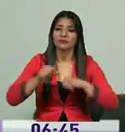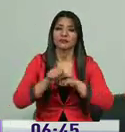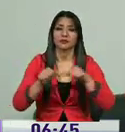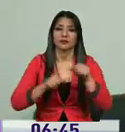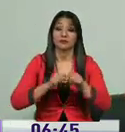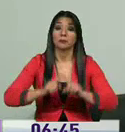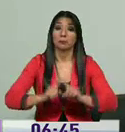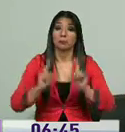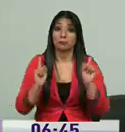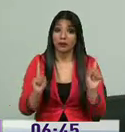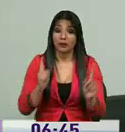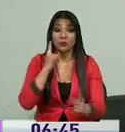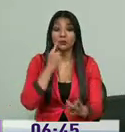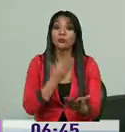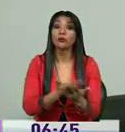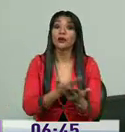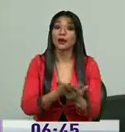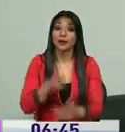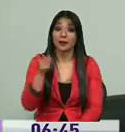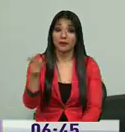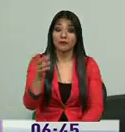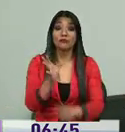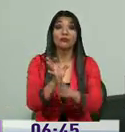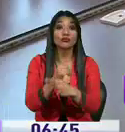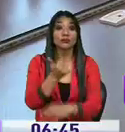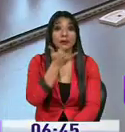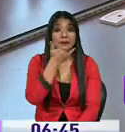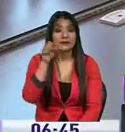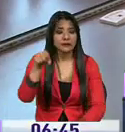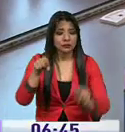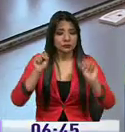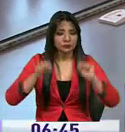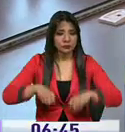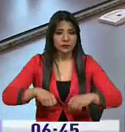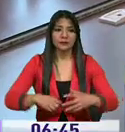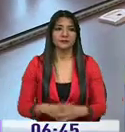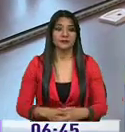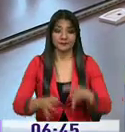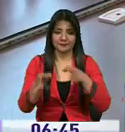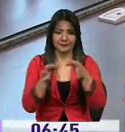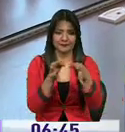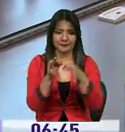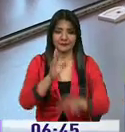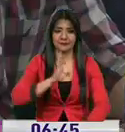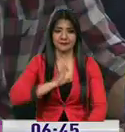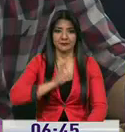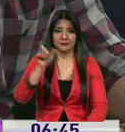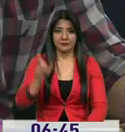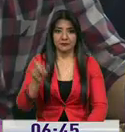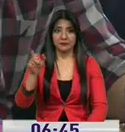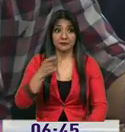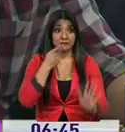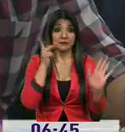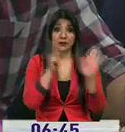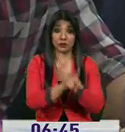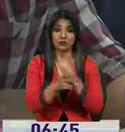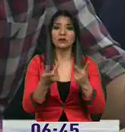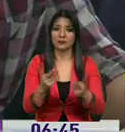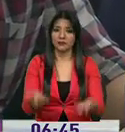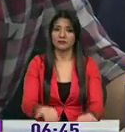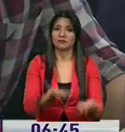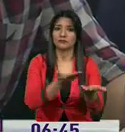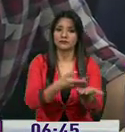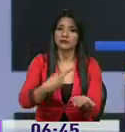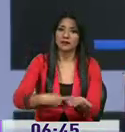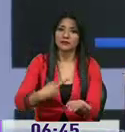pero demostrando el mal funcionamiento del radar. Ante esta explicación técnica, los denunciantes por su parte también presentaron un